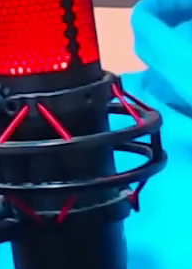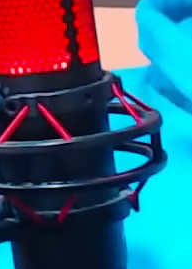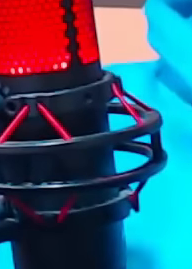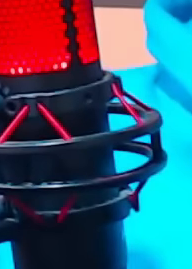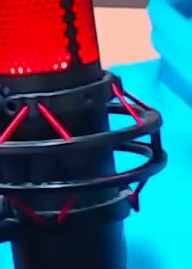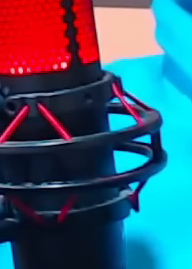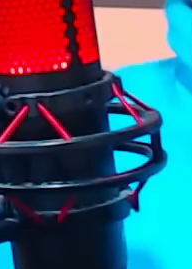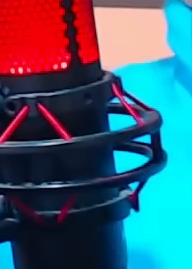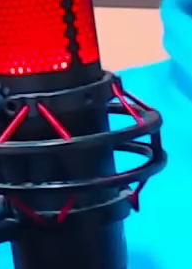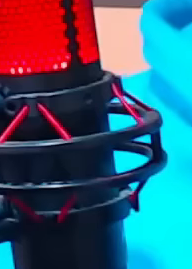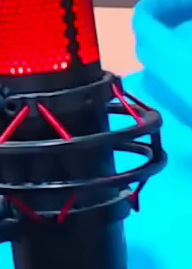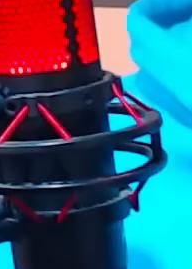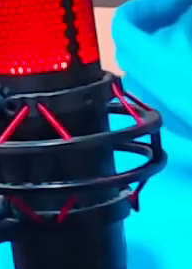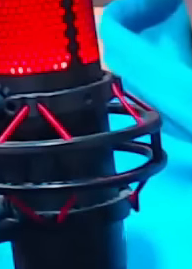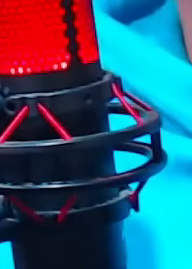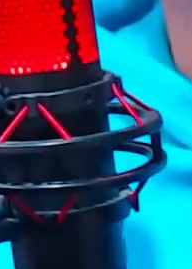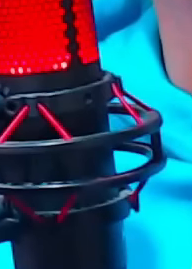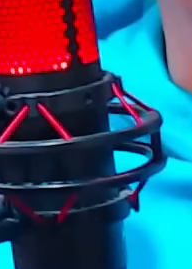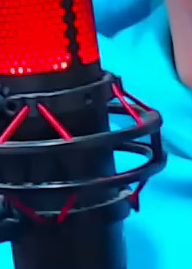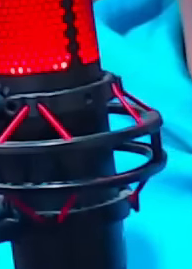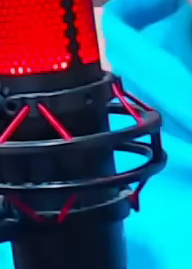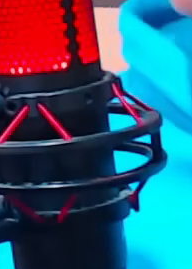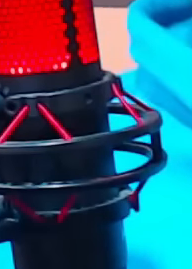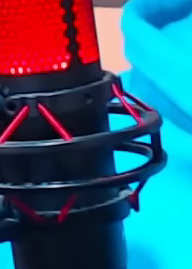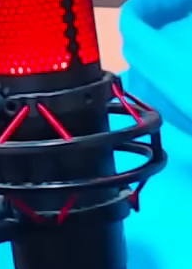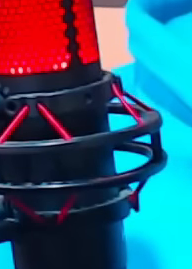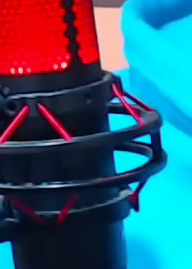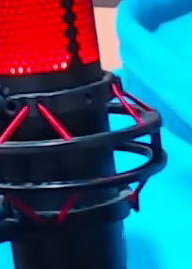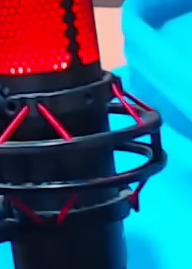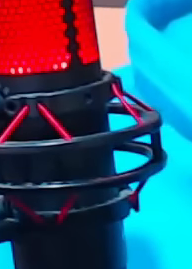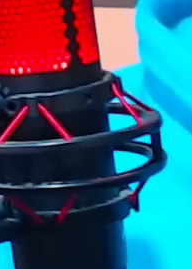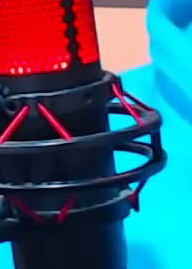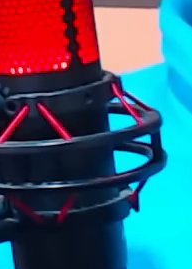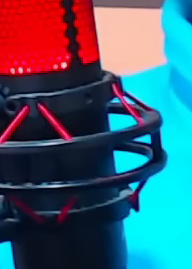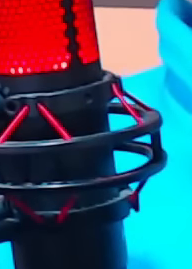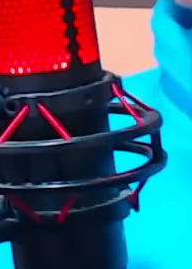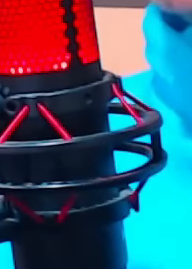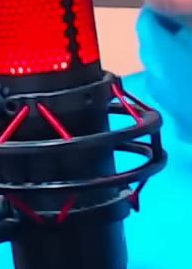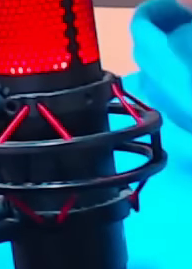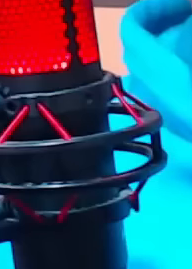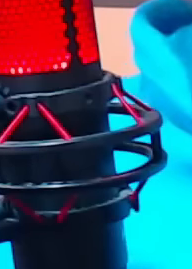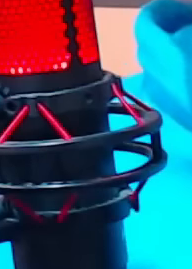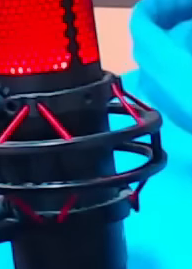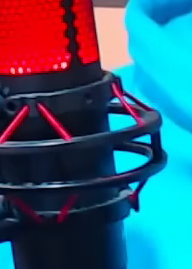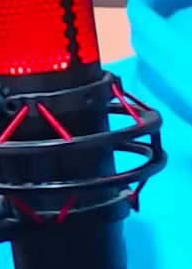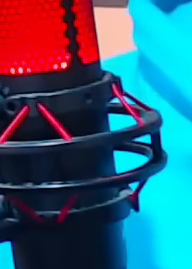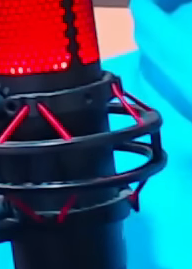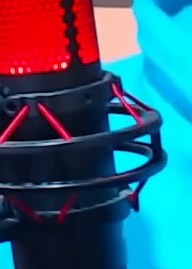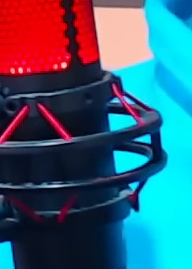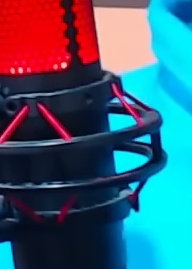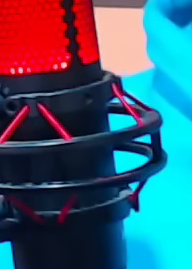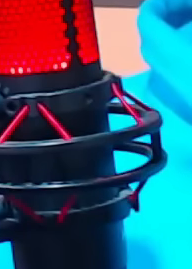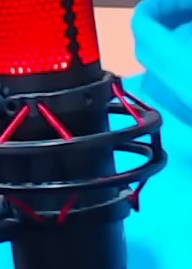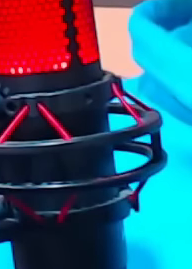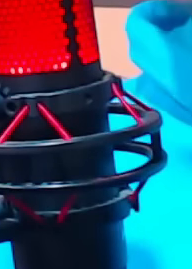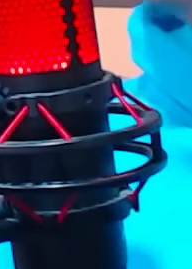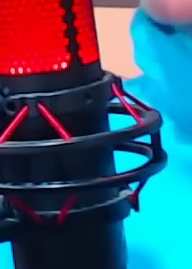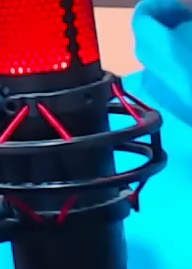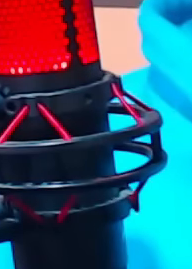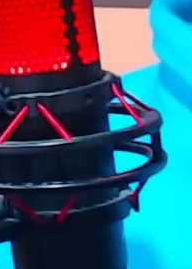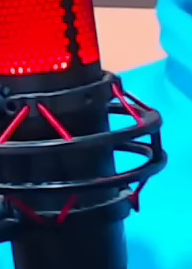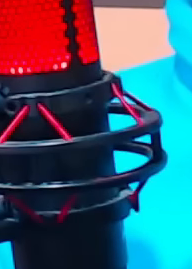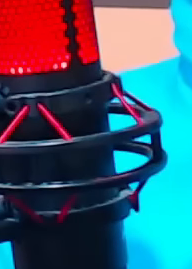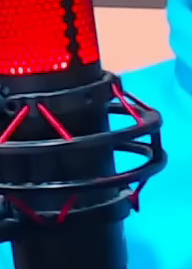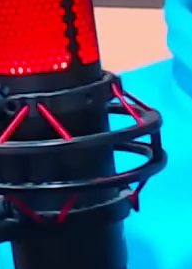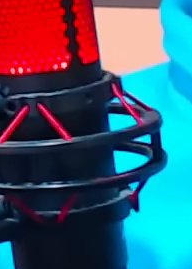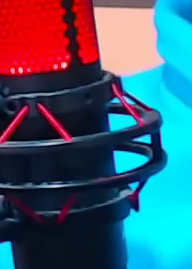hubo algún momento épico también que me lo perdí. Déjenme en los comentarios, que lo voy a estar mirando, obviamente, y por ahí hago un nuevo video.